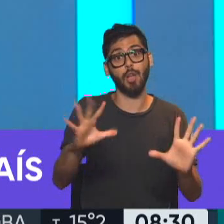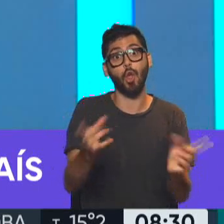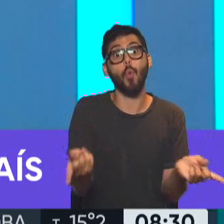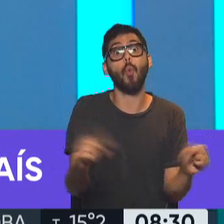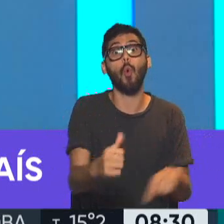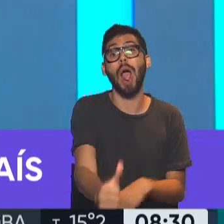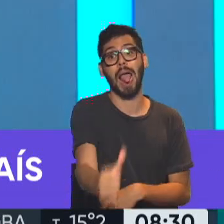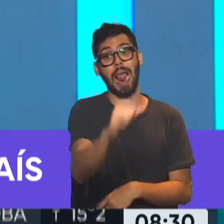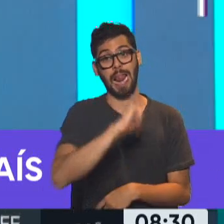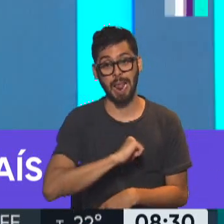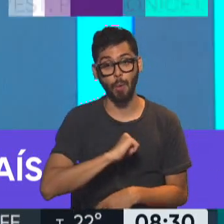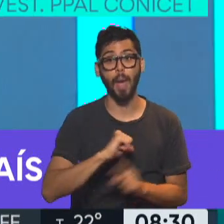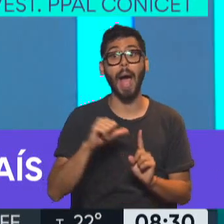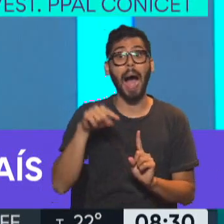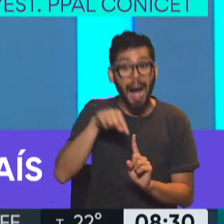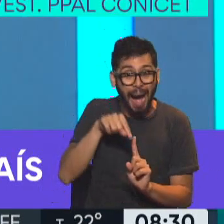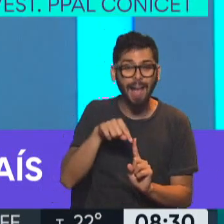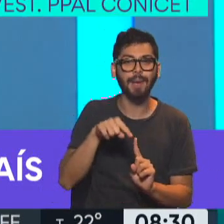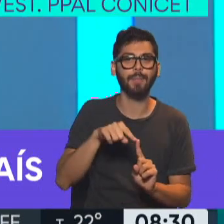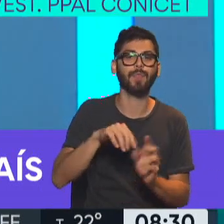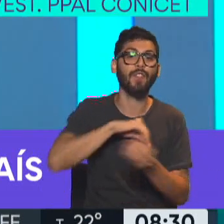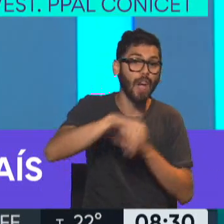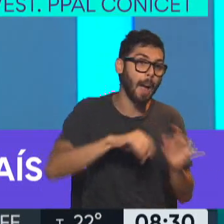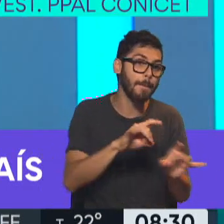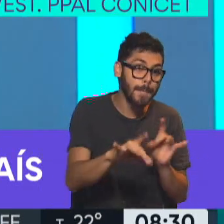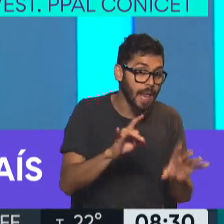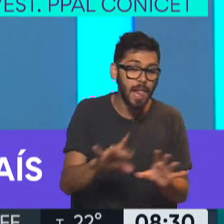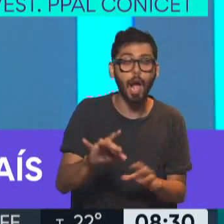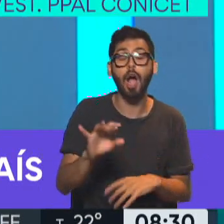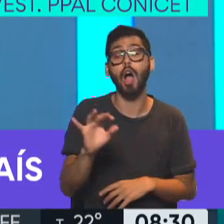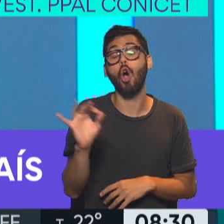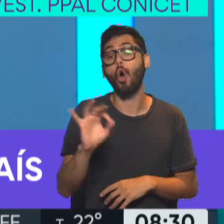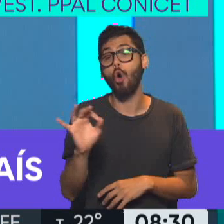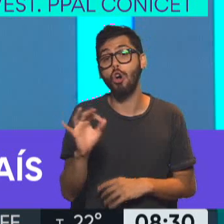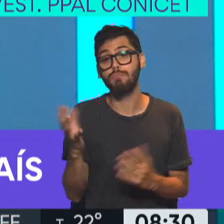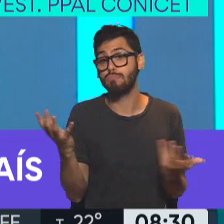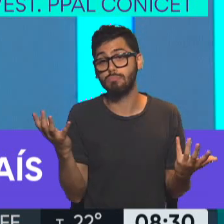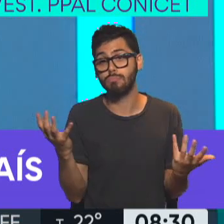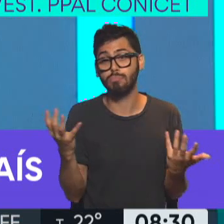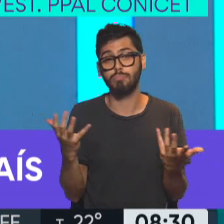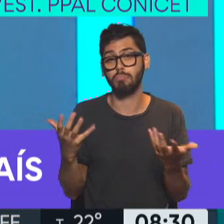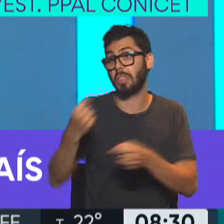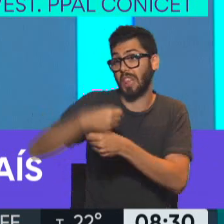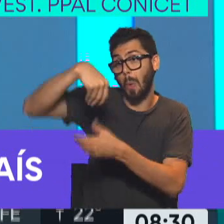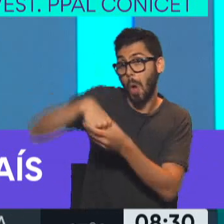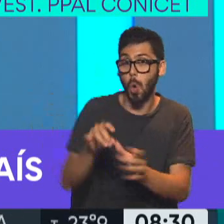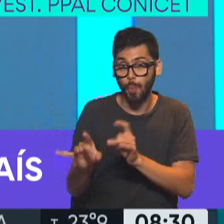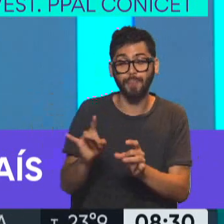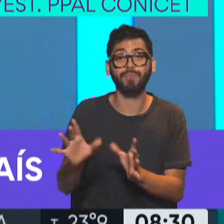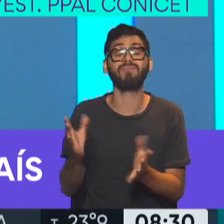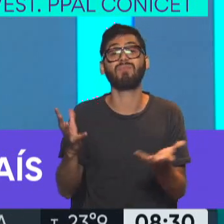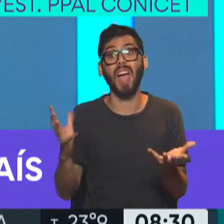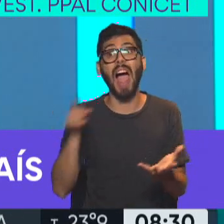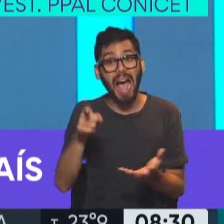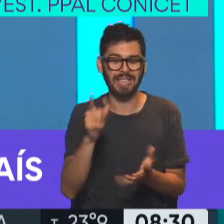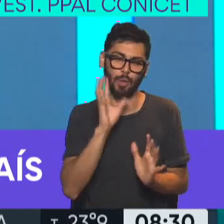ahí puede tener un impacto en el resto de las familias o de, digamos, su inserción laboral. Entonces ahí es donde tienen